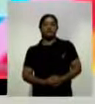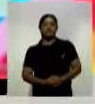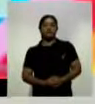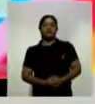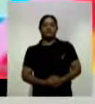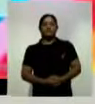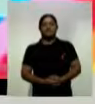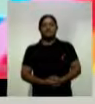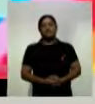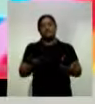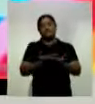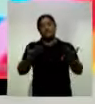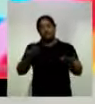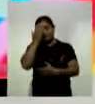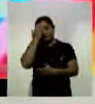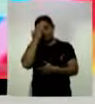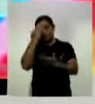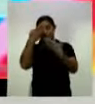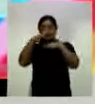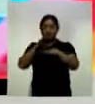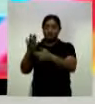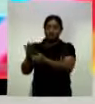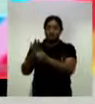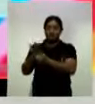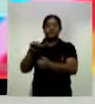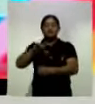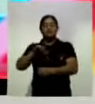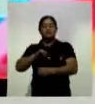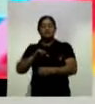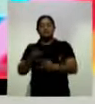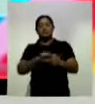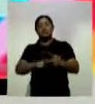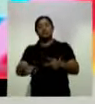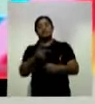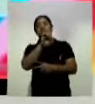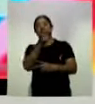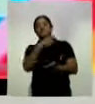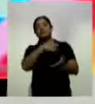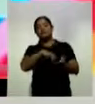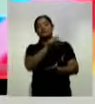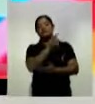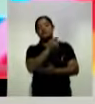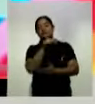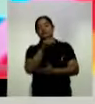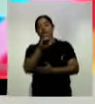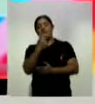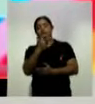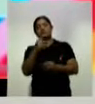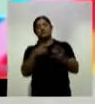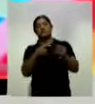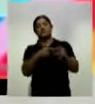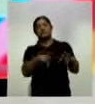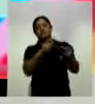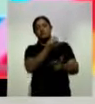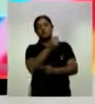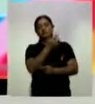Y rápidamente es tiempo de conocer el mercado cambiario para este arranque de semana. El dólar se compra a 21 pesos con 98 centavos, a la venta a